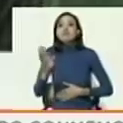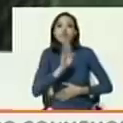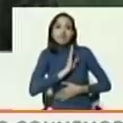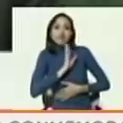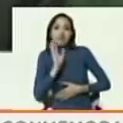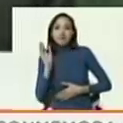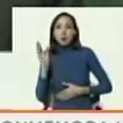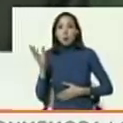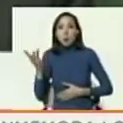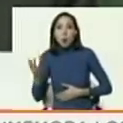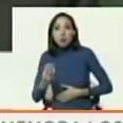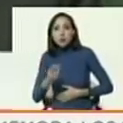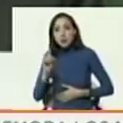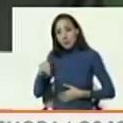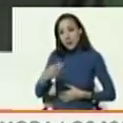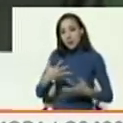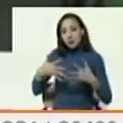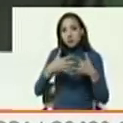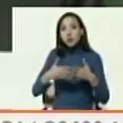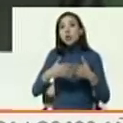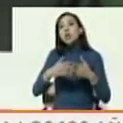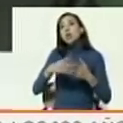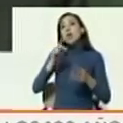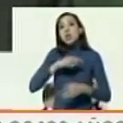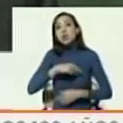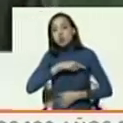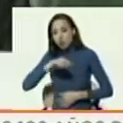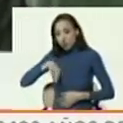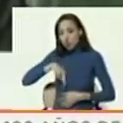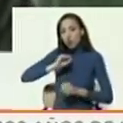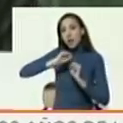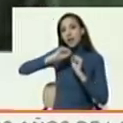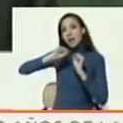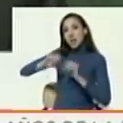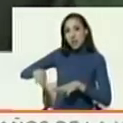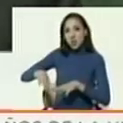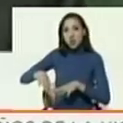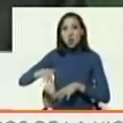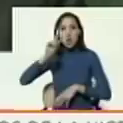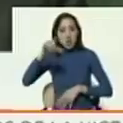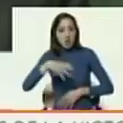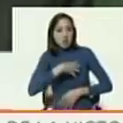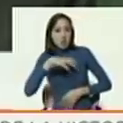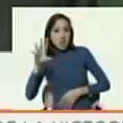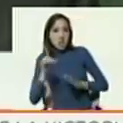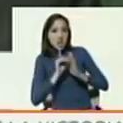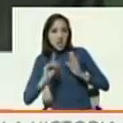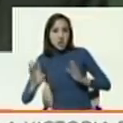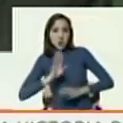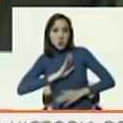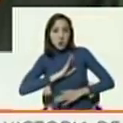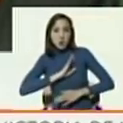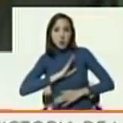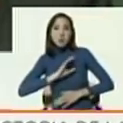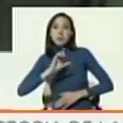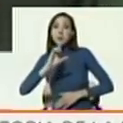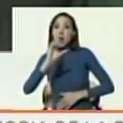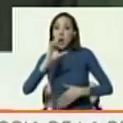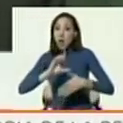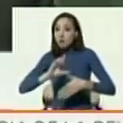cual nuestros pueblos deben renunciar a su independencia y a su derecho a la autodeterminación. América Latina y el Caribe no